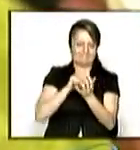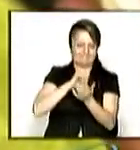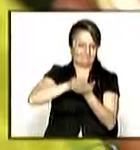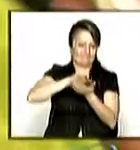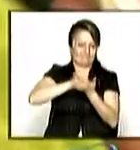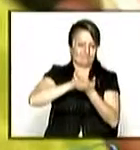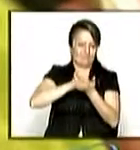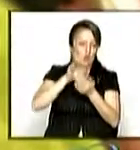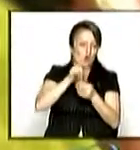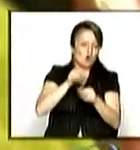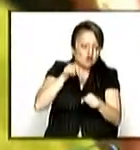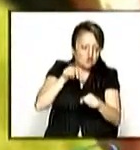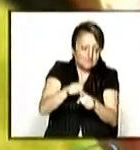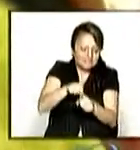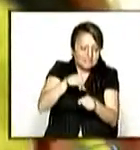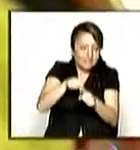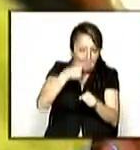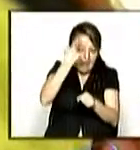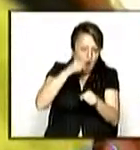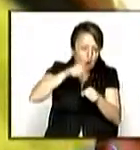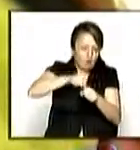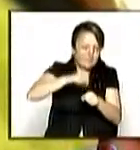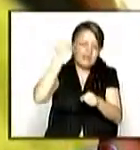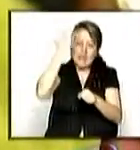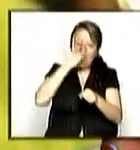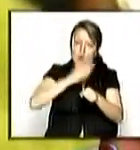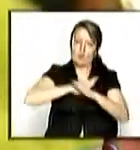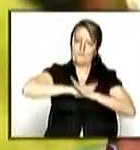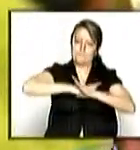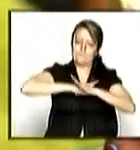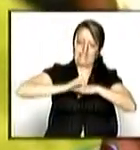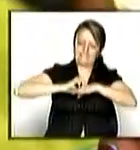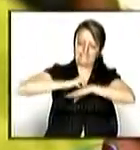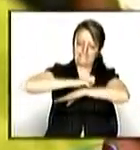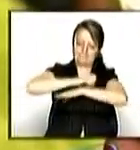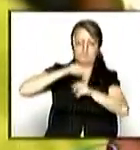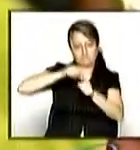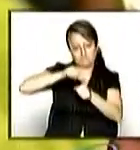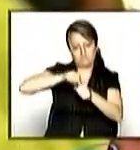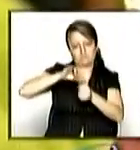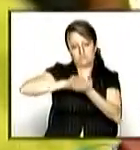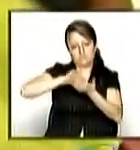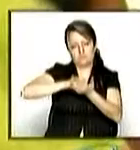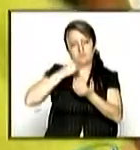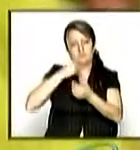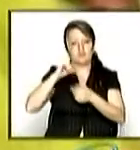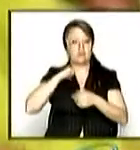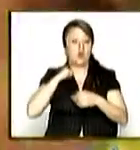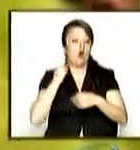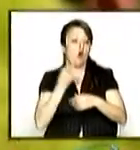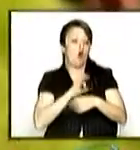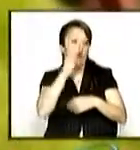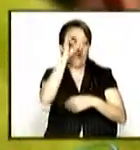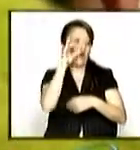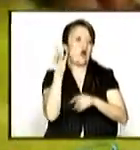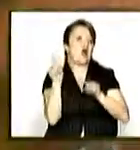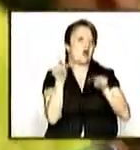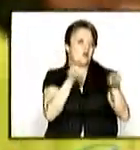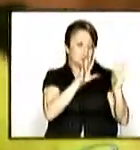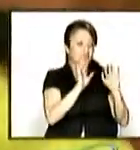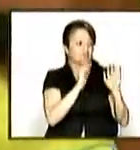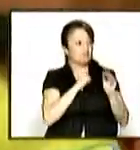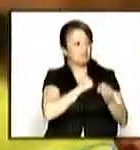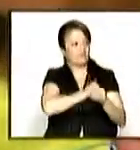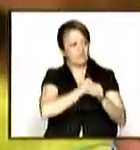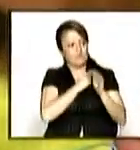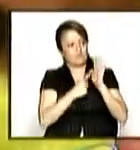las cuales hemos hablado muchísimo, que tienen diferentes metales, o inclusive pueden tener oro. Si Jennifer me muestra por favor